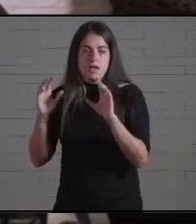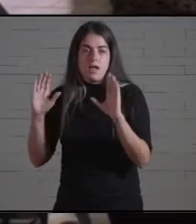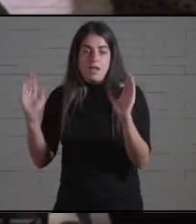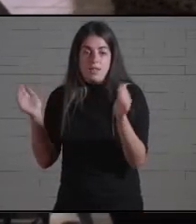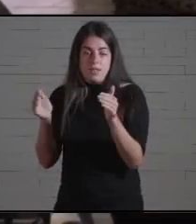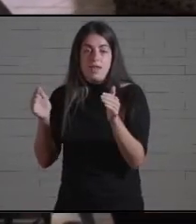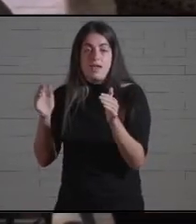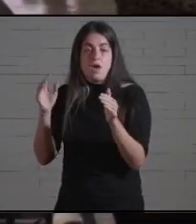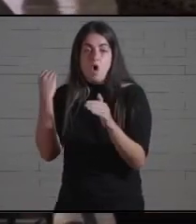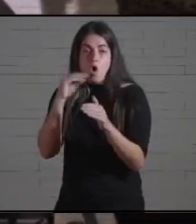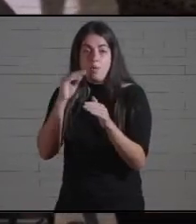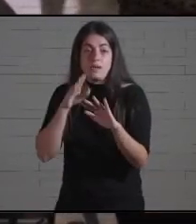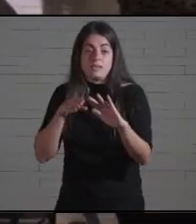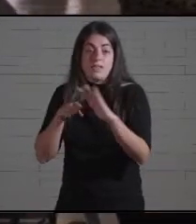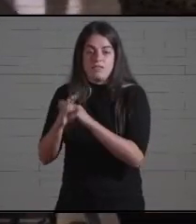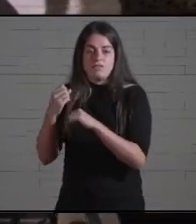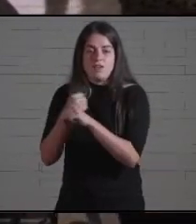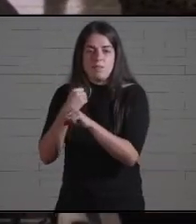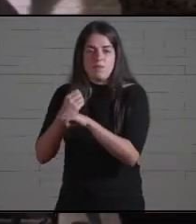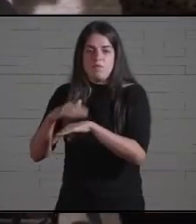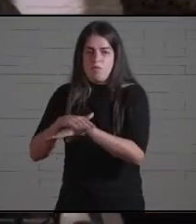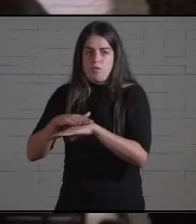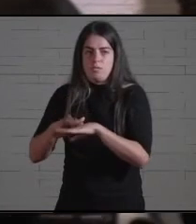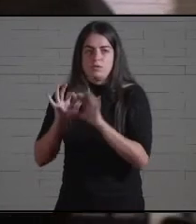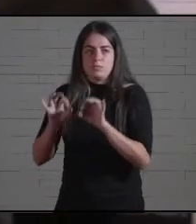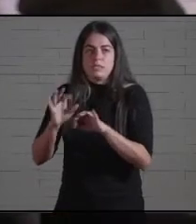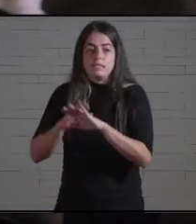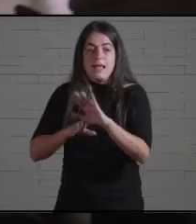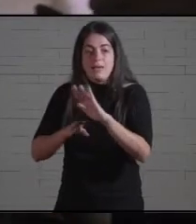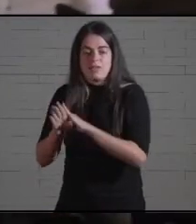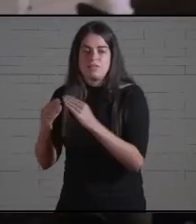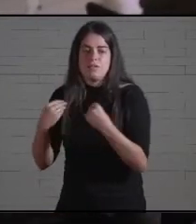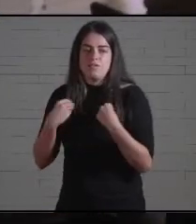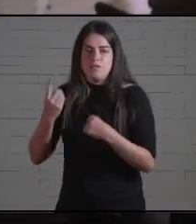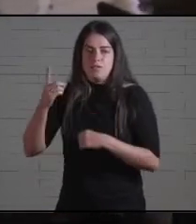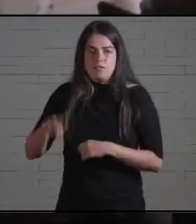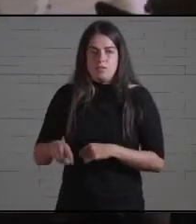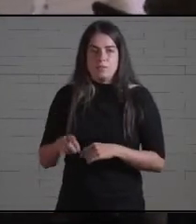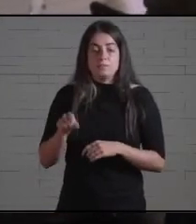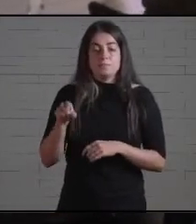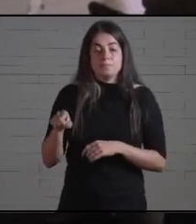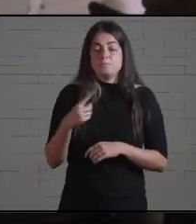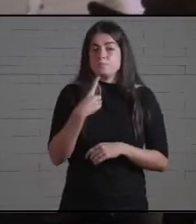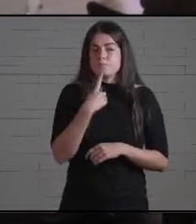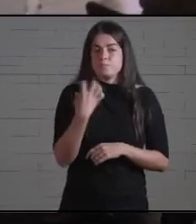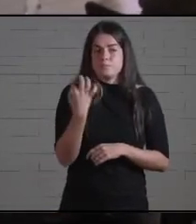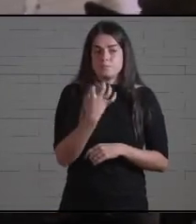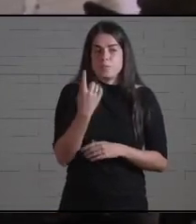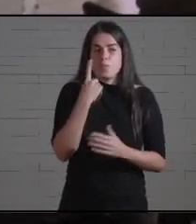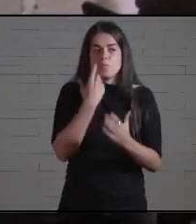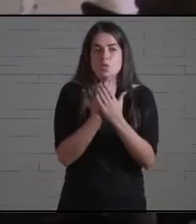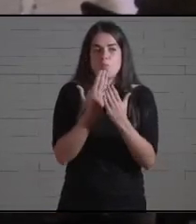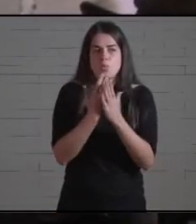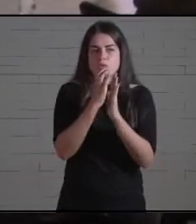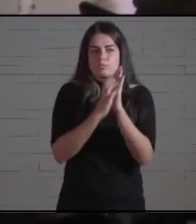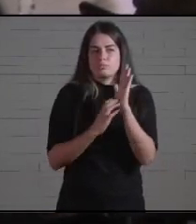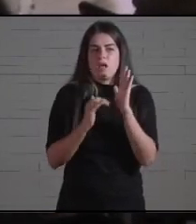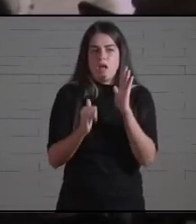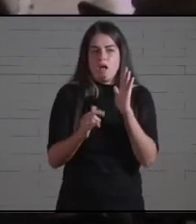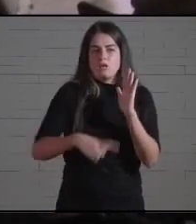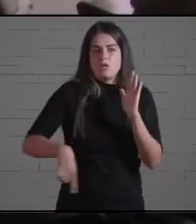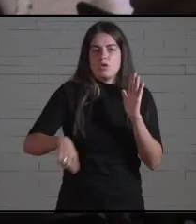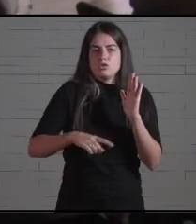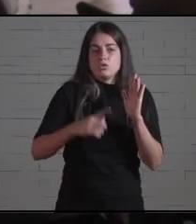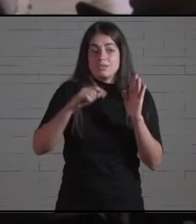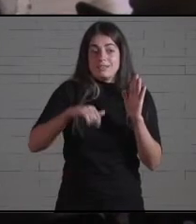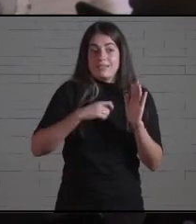fundamental el acceso al empleo y a la vivienda. Aquí voy a decir que tenemos algunas propuestas, sobre todo que en